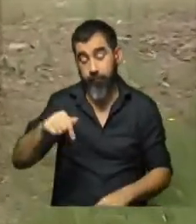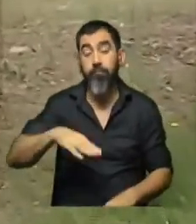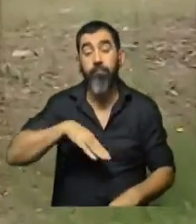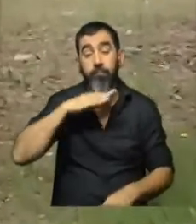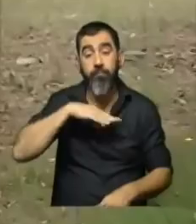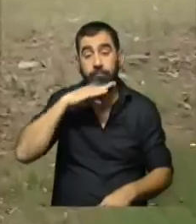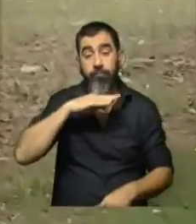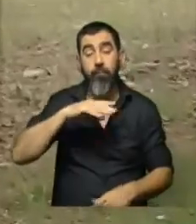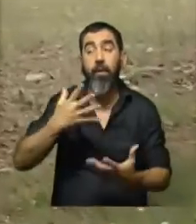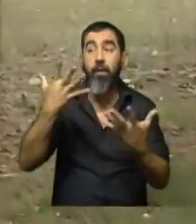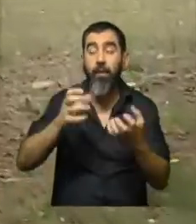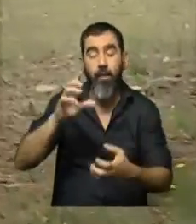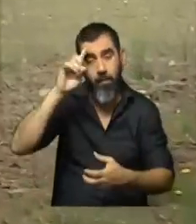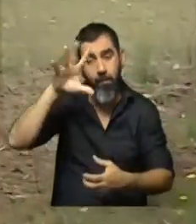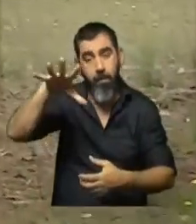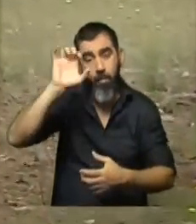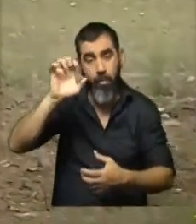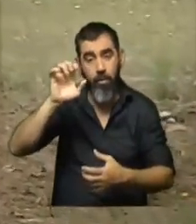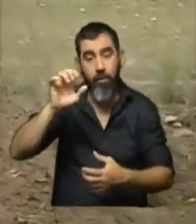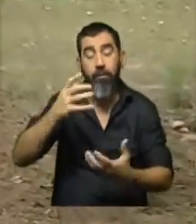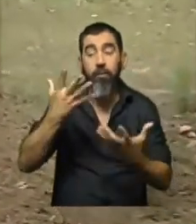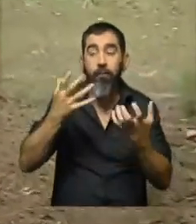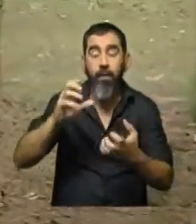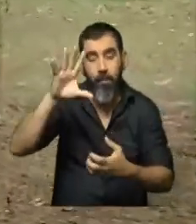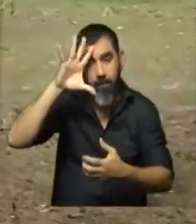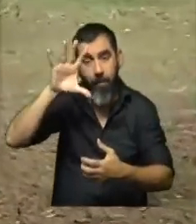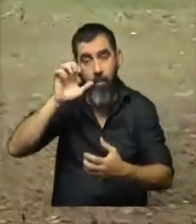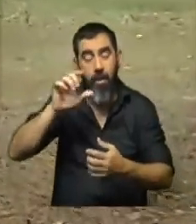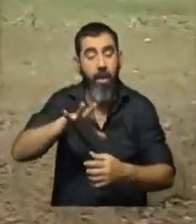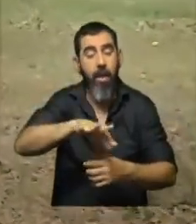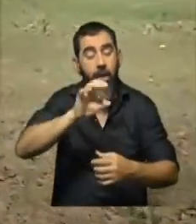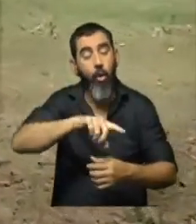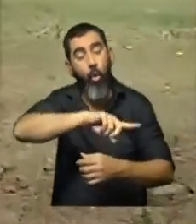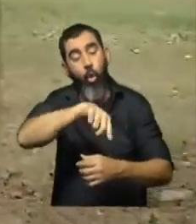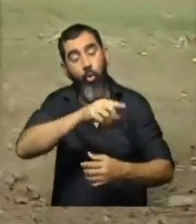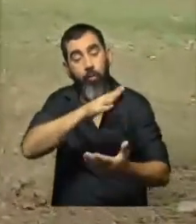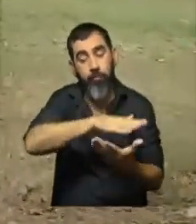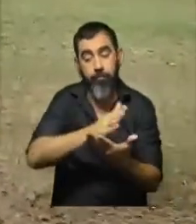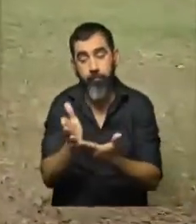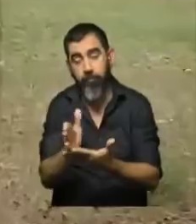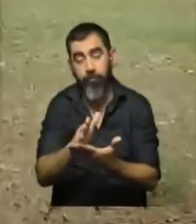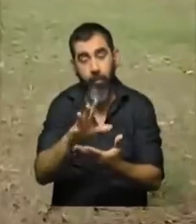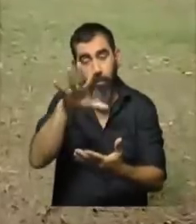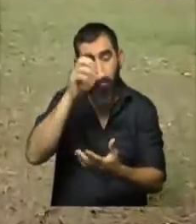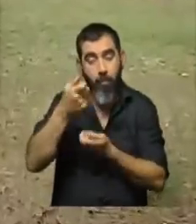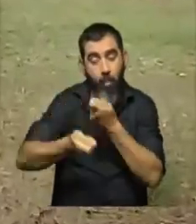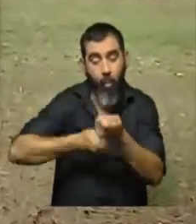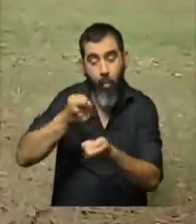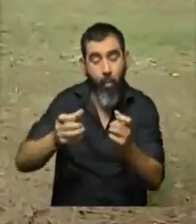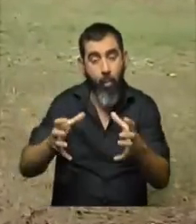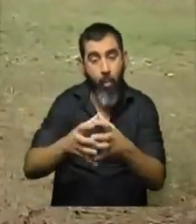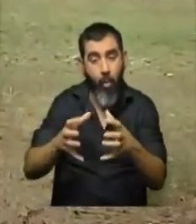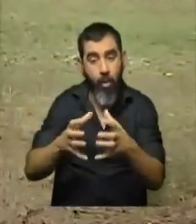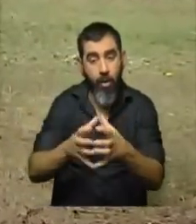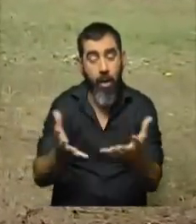elegimos tener memoria, y bueno, elegir tener memoria es tomar partido de alguna forma por, bueno, construir esa memoria colectiva que bueno,